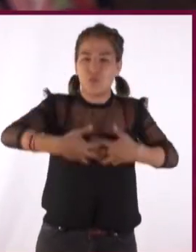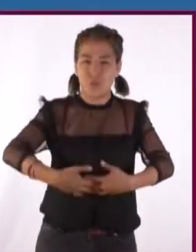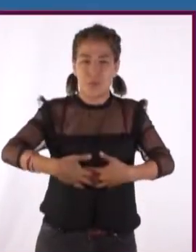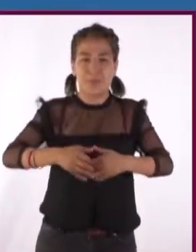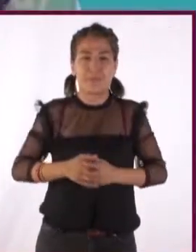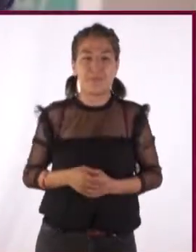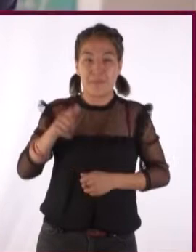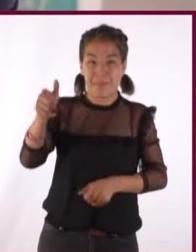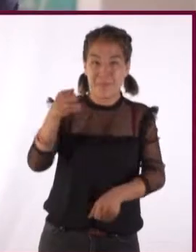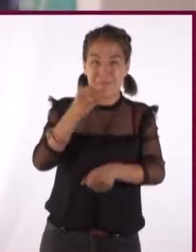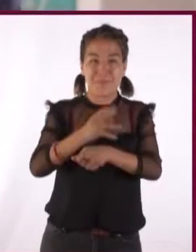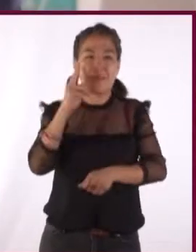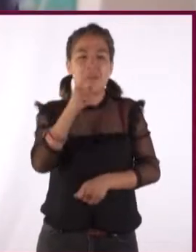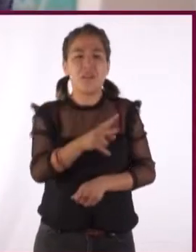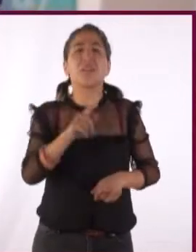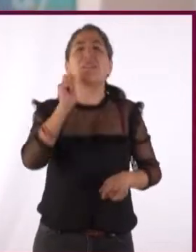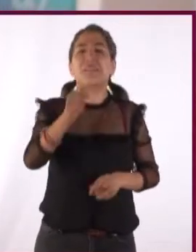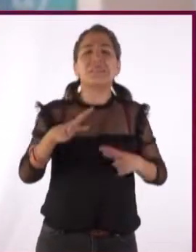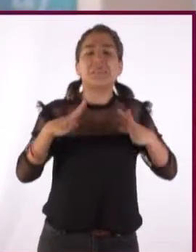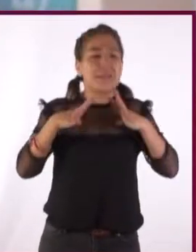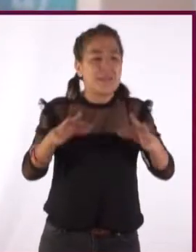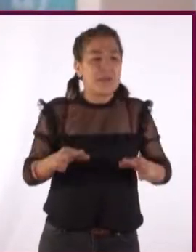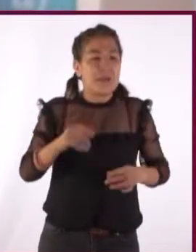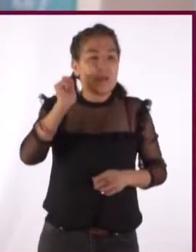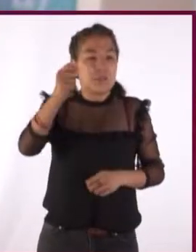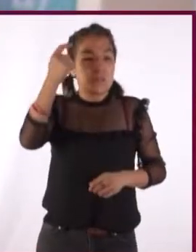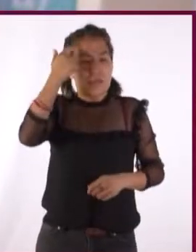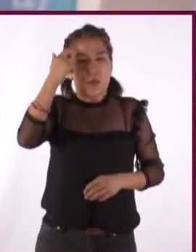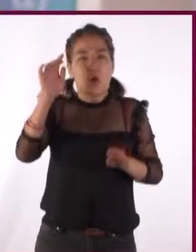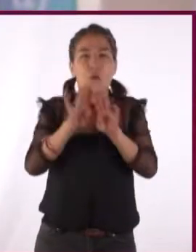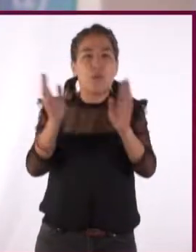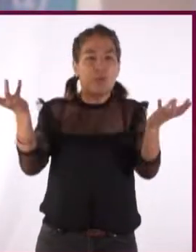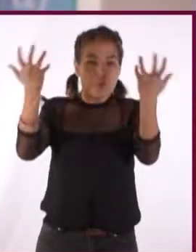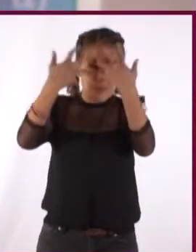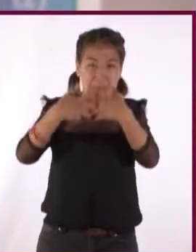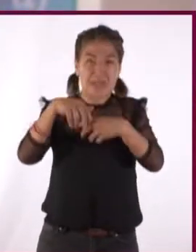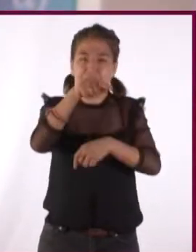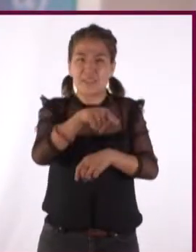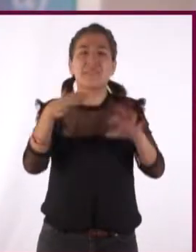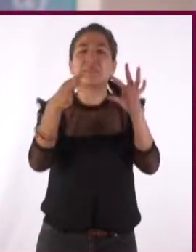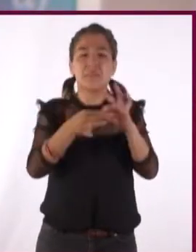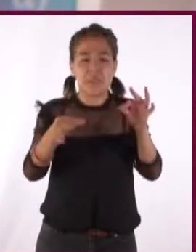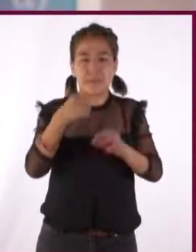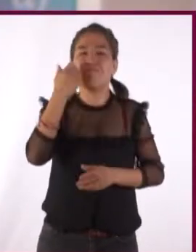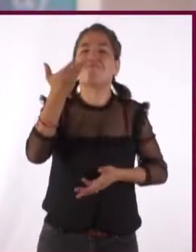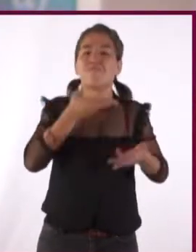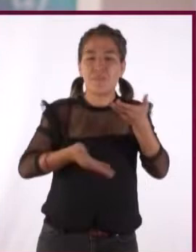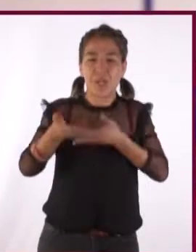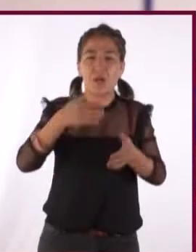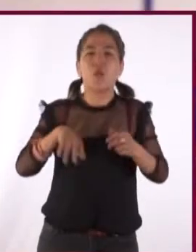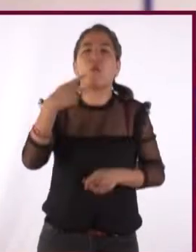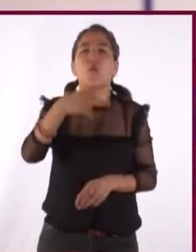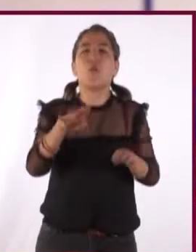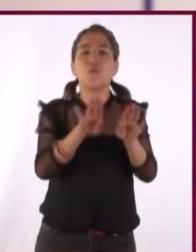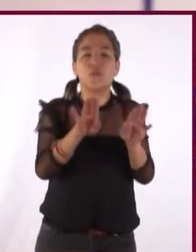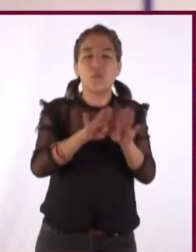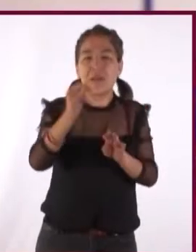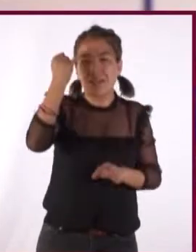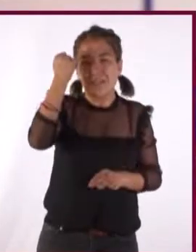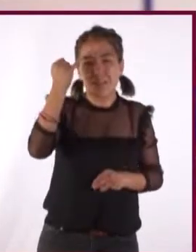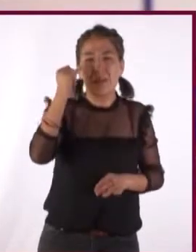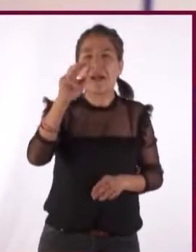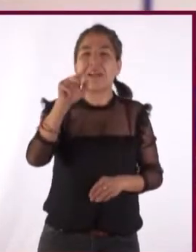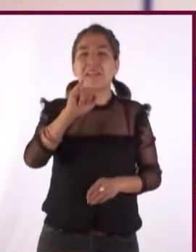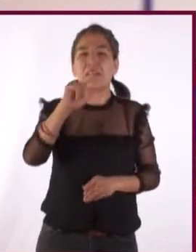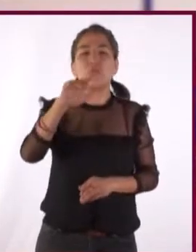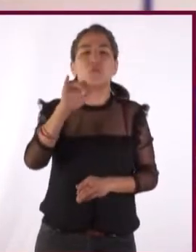función. Como ves, Ernesto, todo procede de la mente. Y para sostener esta afirmación, quiero compartirles una de las ilusiones